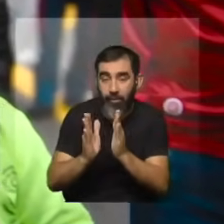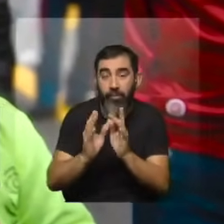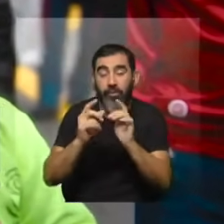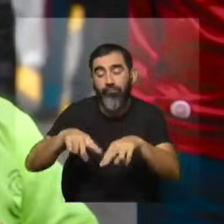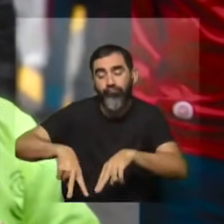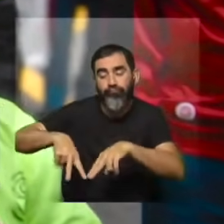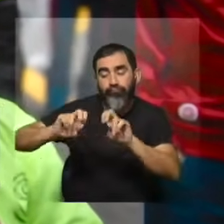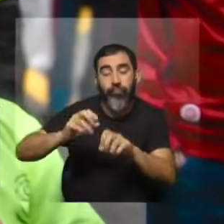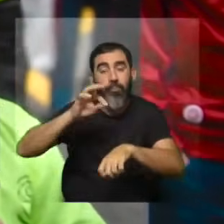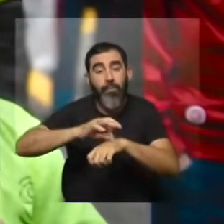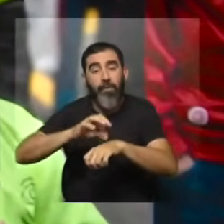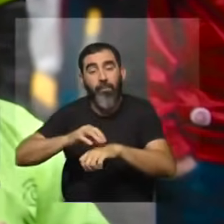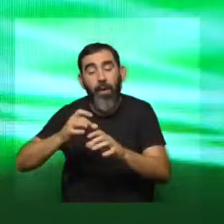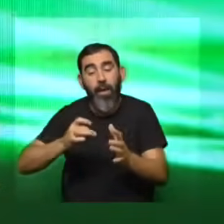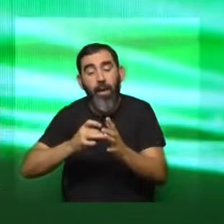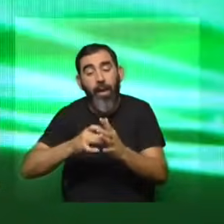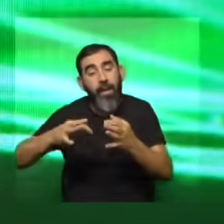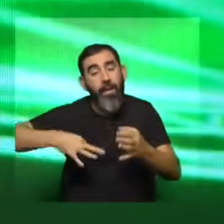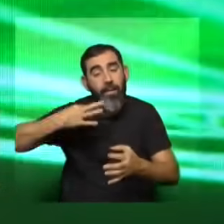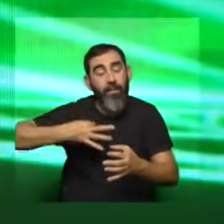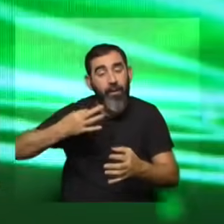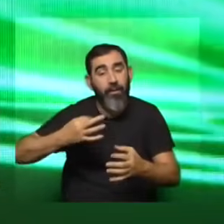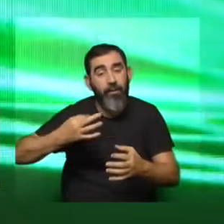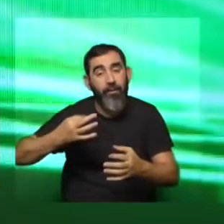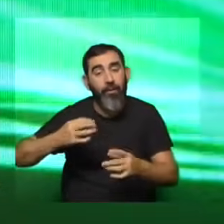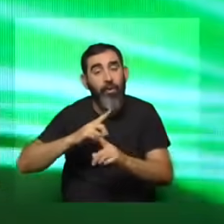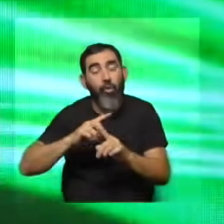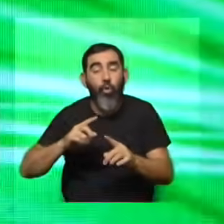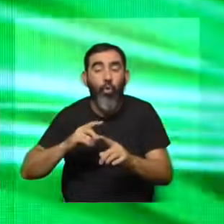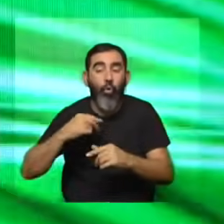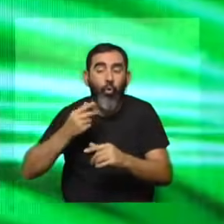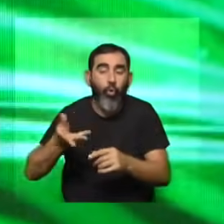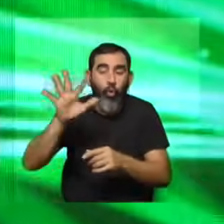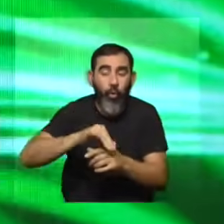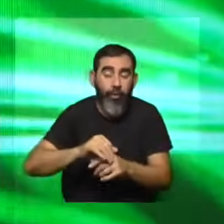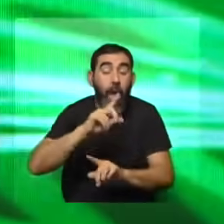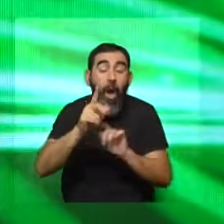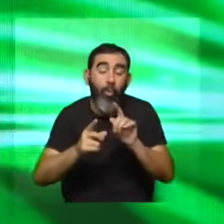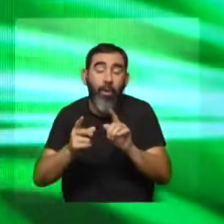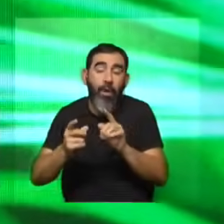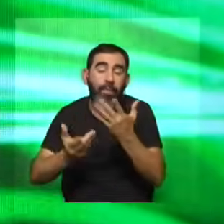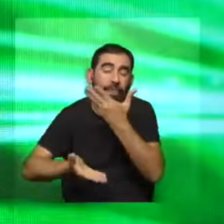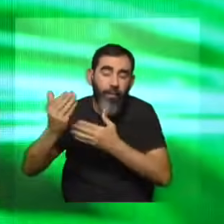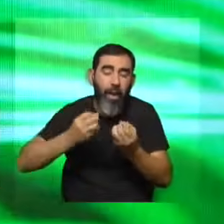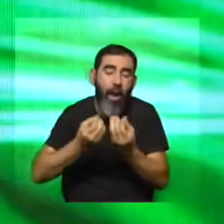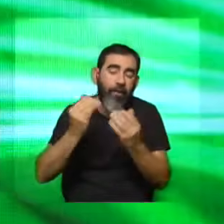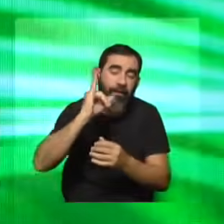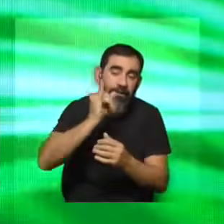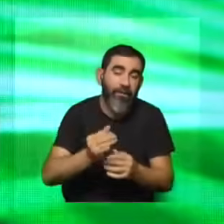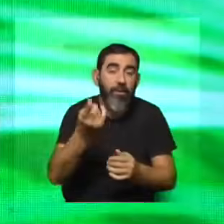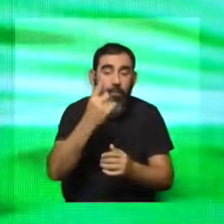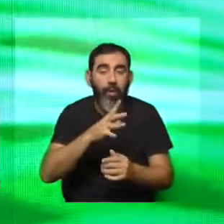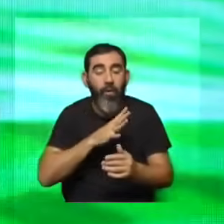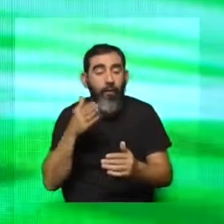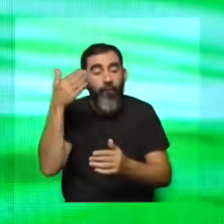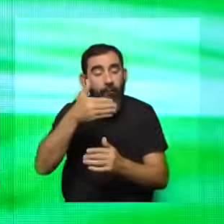estudios clínicos para mantener nuestra calidad de vida. No es constante, hay personas con discapacidad que tienen una discapacidad más severa que sí, pero transitamos por el